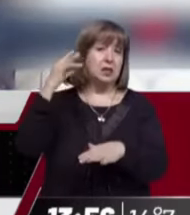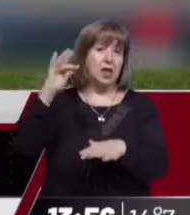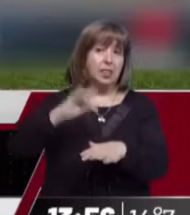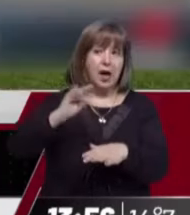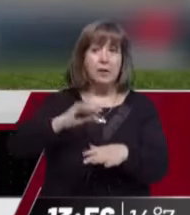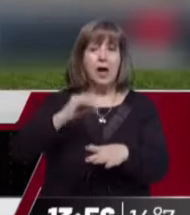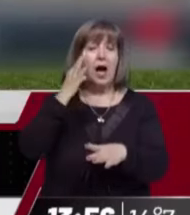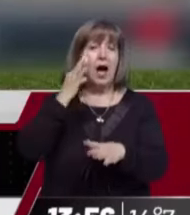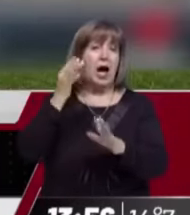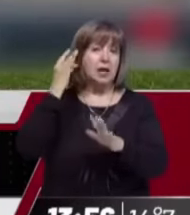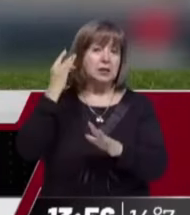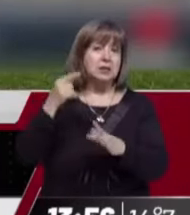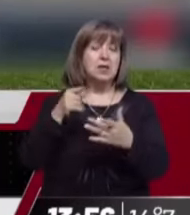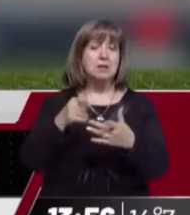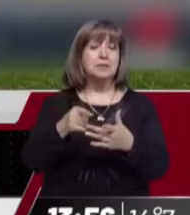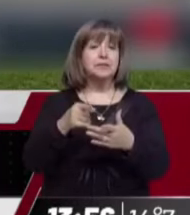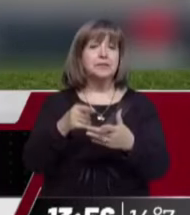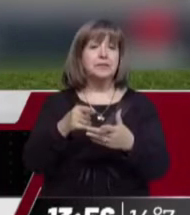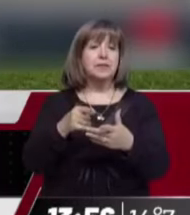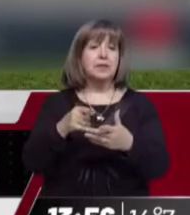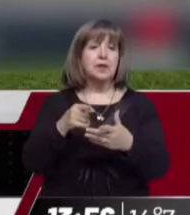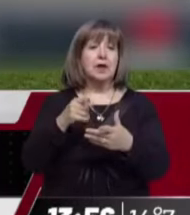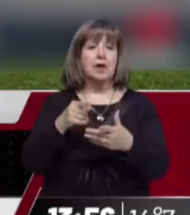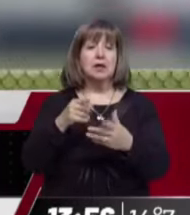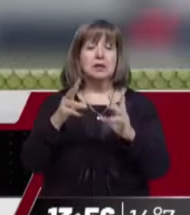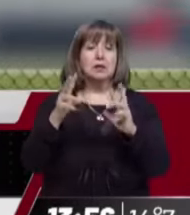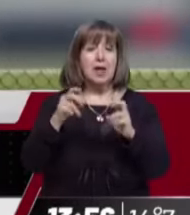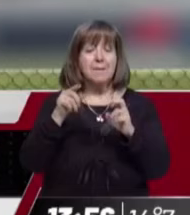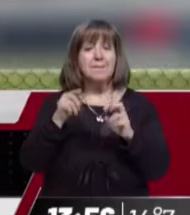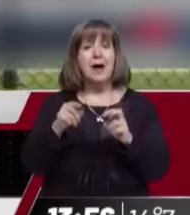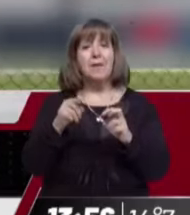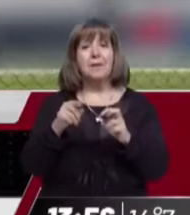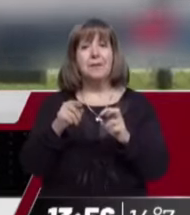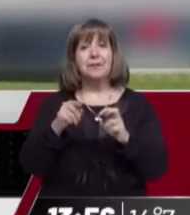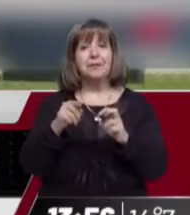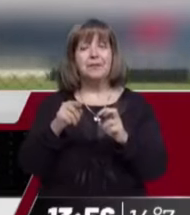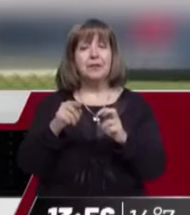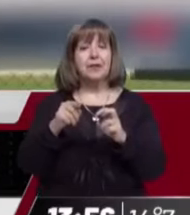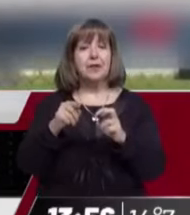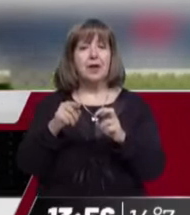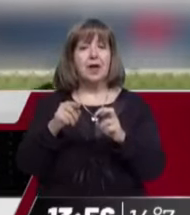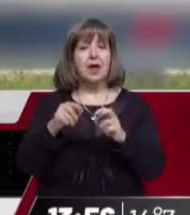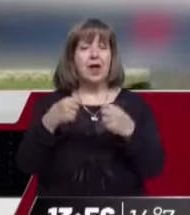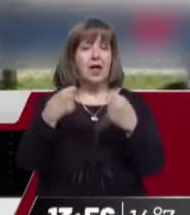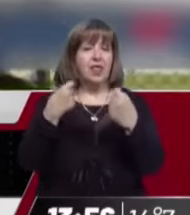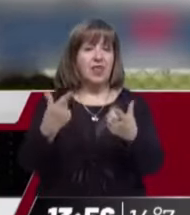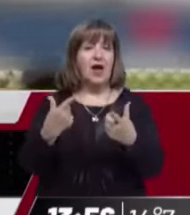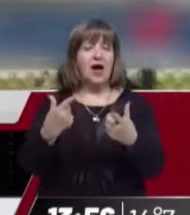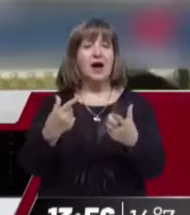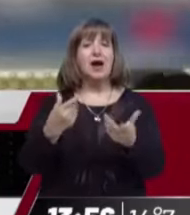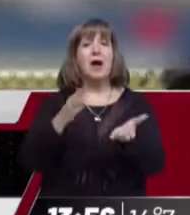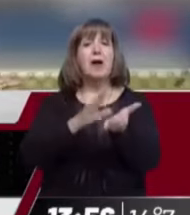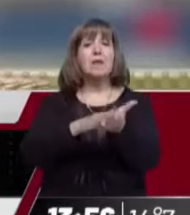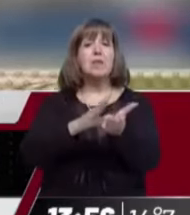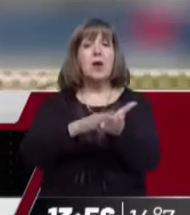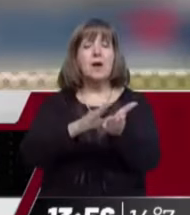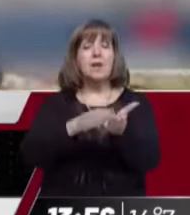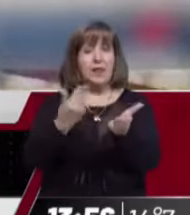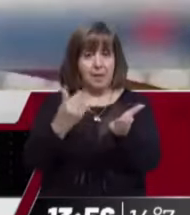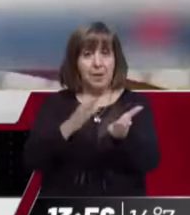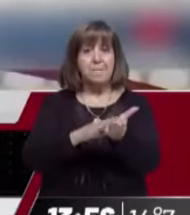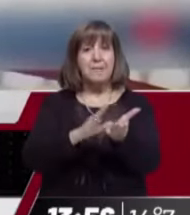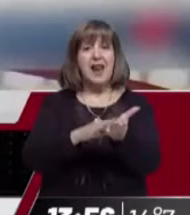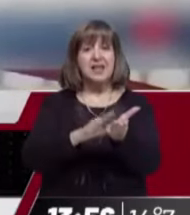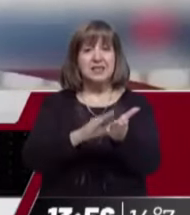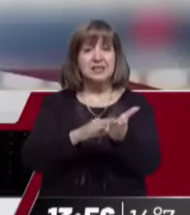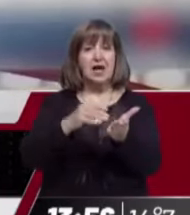la comunidad internacional, sobre todo en lo que tiene que ver con la entrega de resultados,